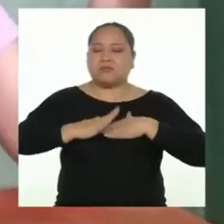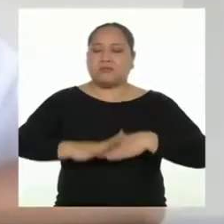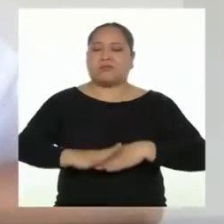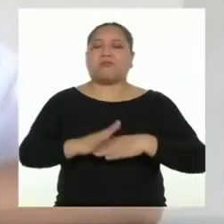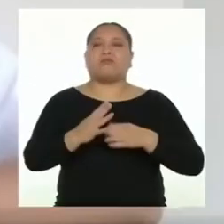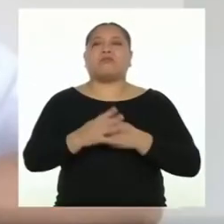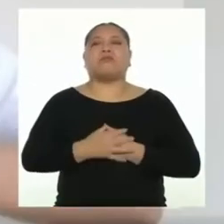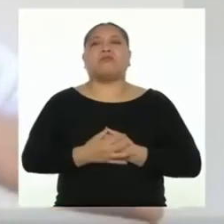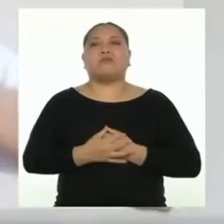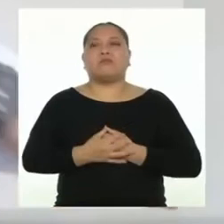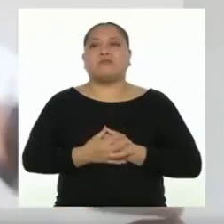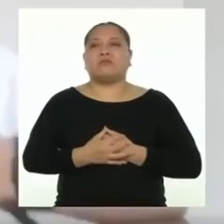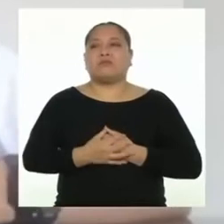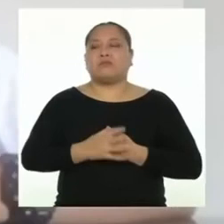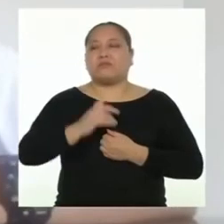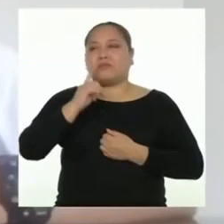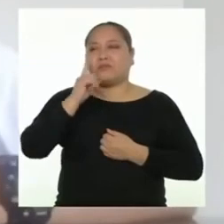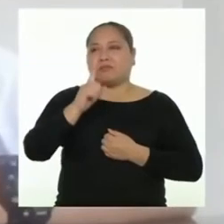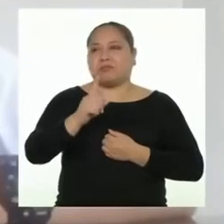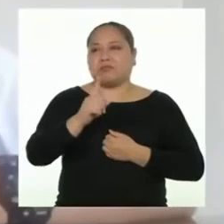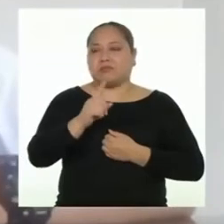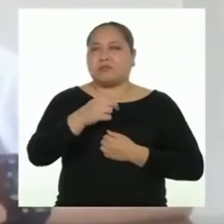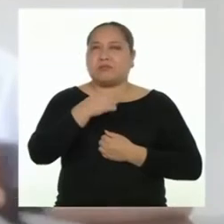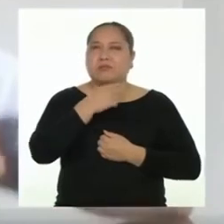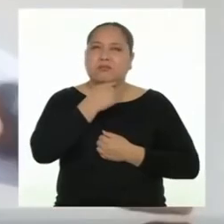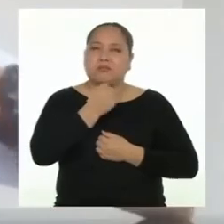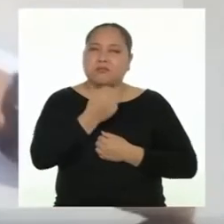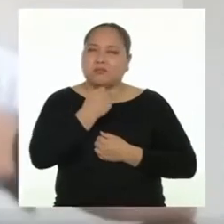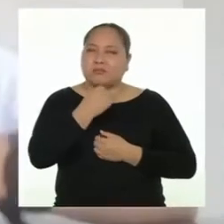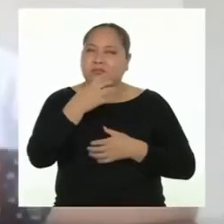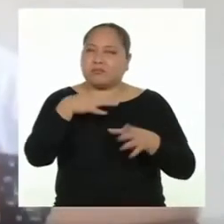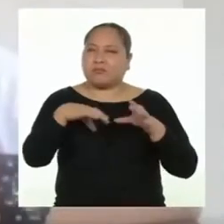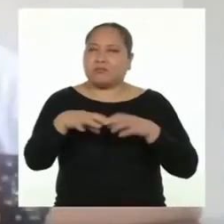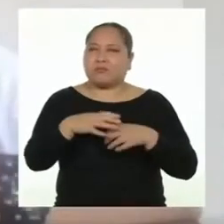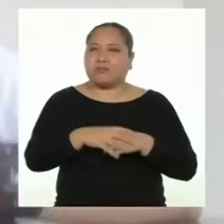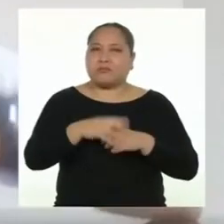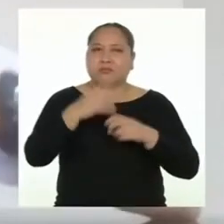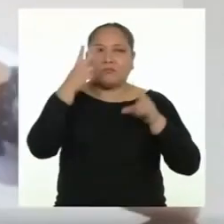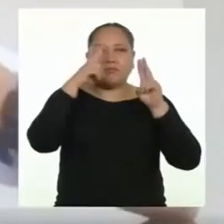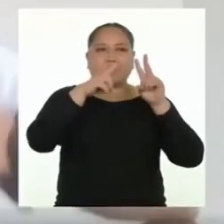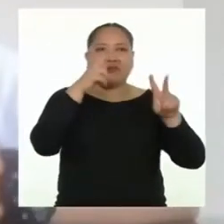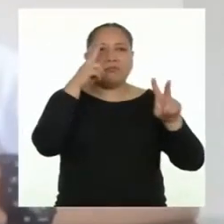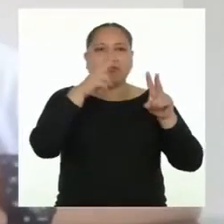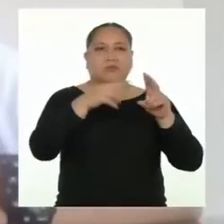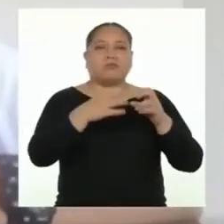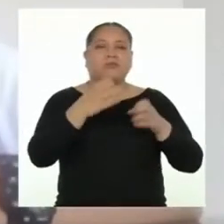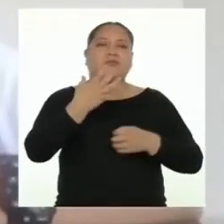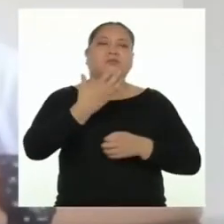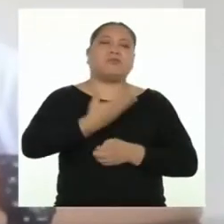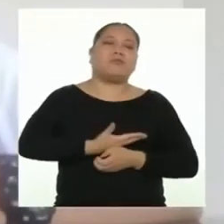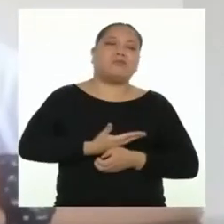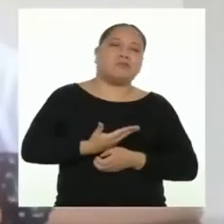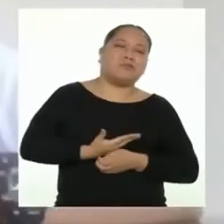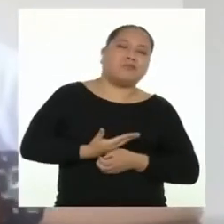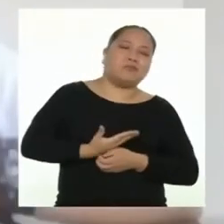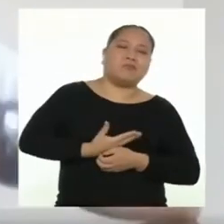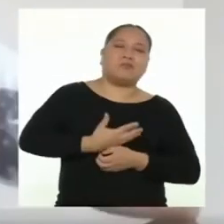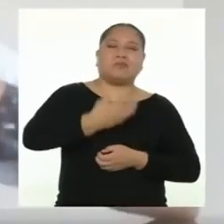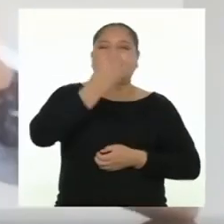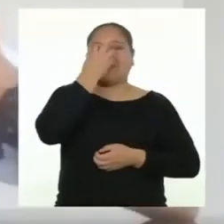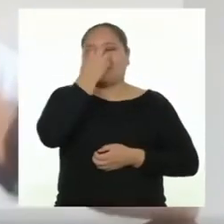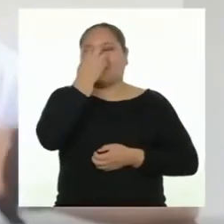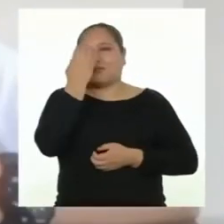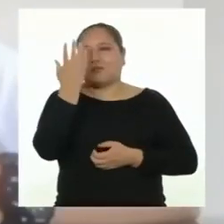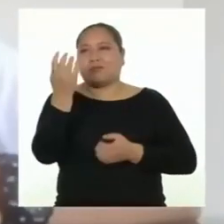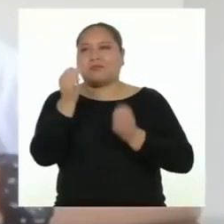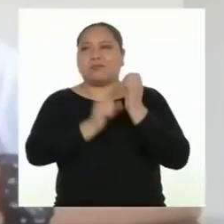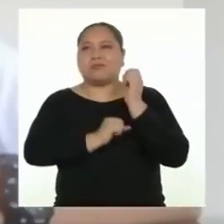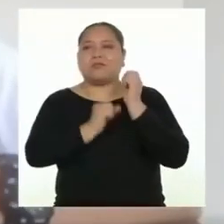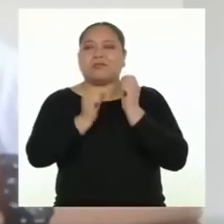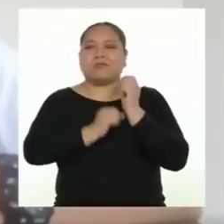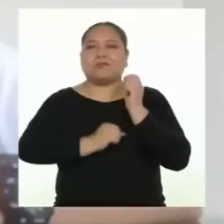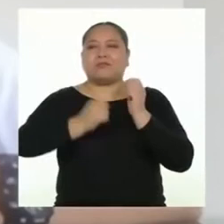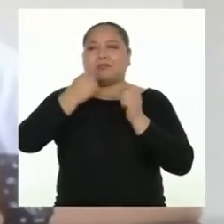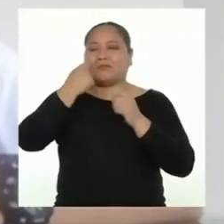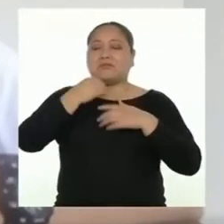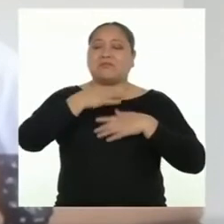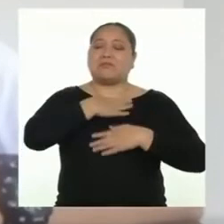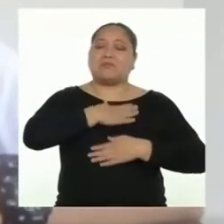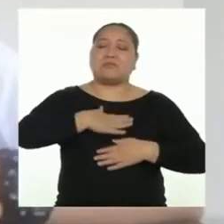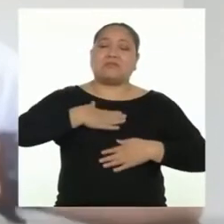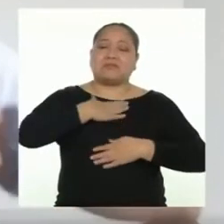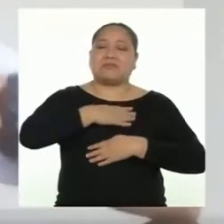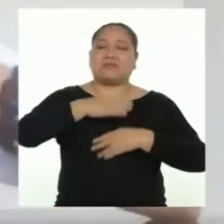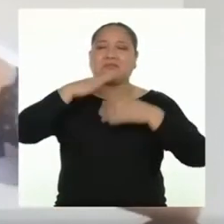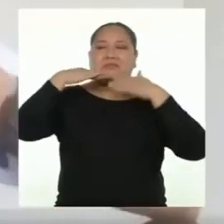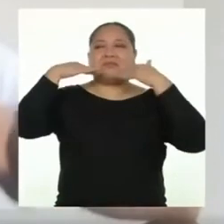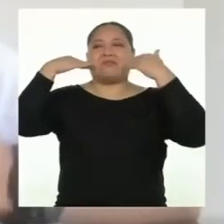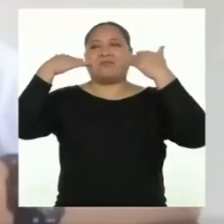y el estrés. Uno de mis pasatiempos favoritos es ver series humorísticas con mi hermano, ya que nos reímos y